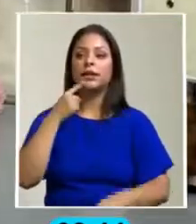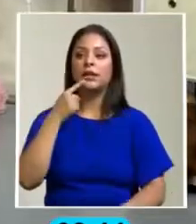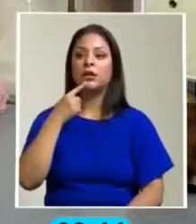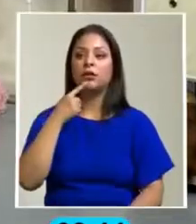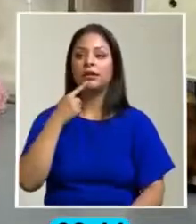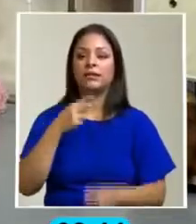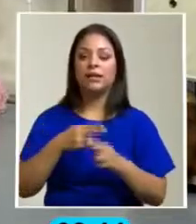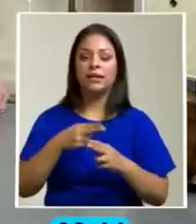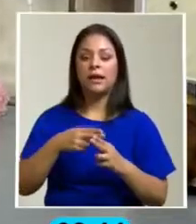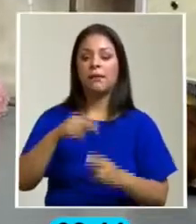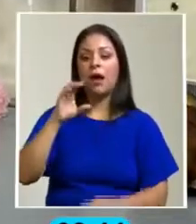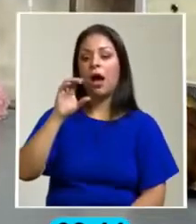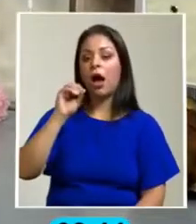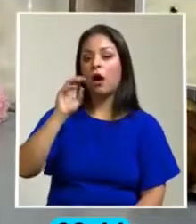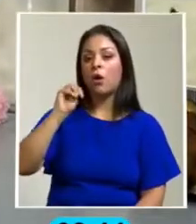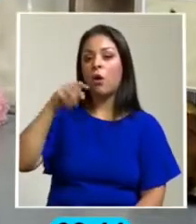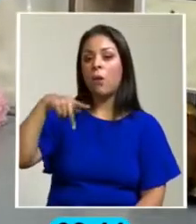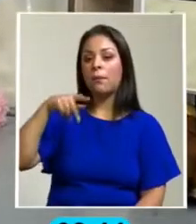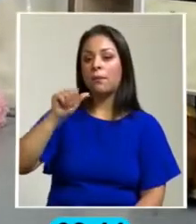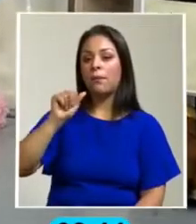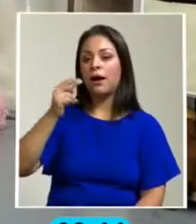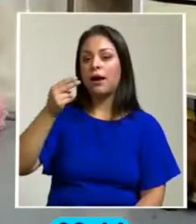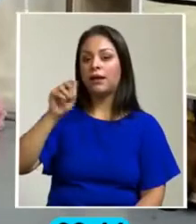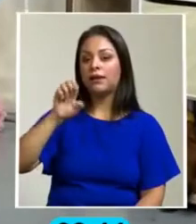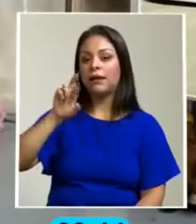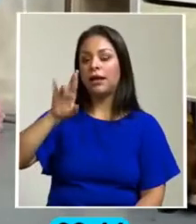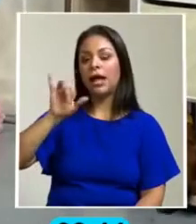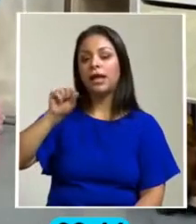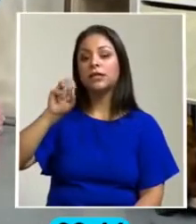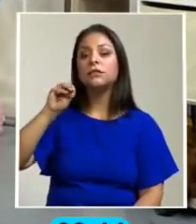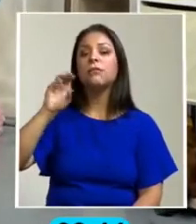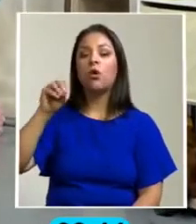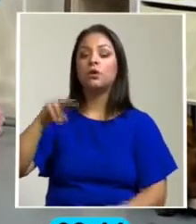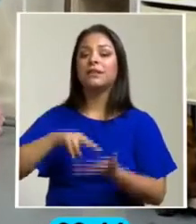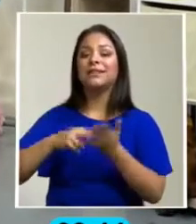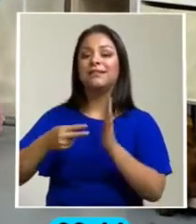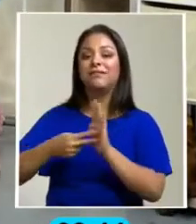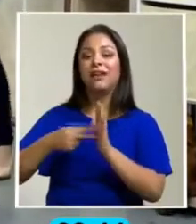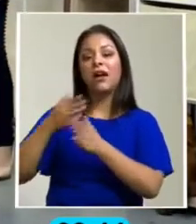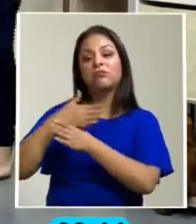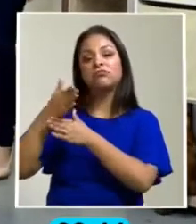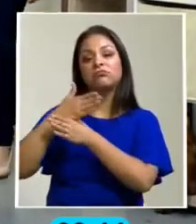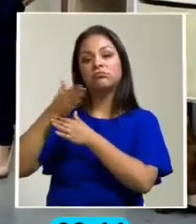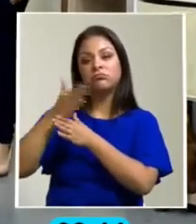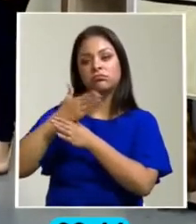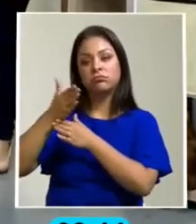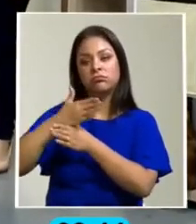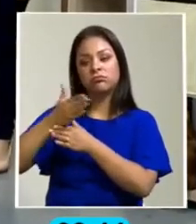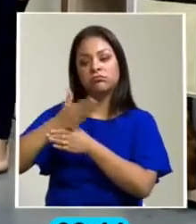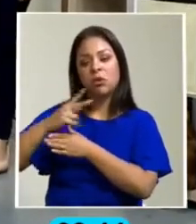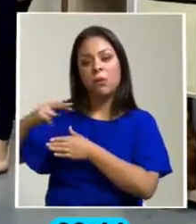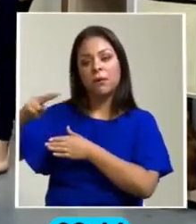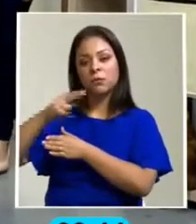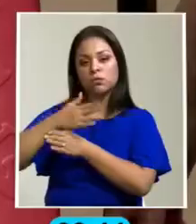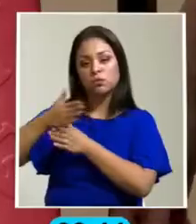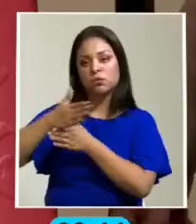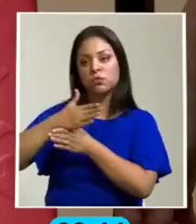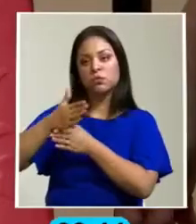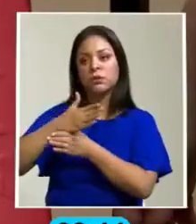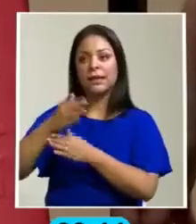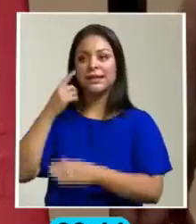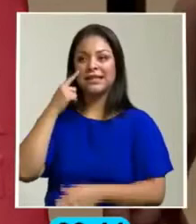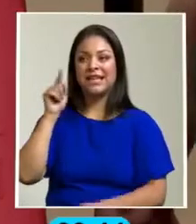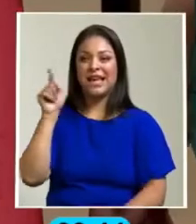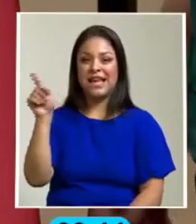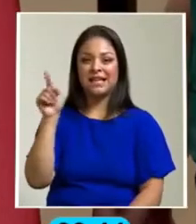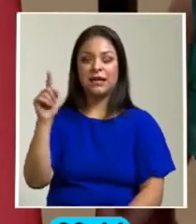Compañerismo. Ah, compañerismo. Bien, Ángel. ¿Cuál sería la lámina de compañerismo? Compañerismo sería... ¿Y qué significa compañerismo,